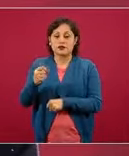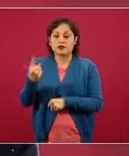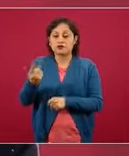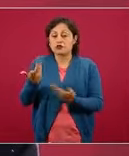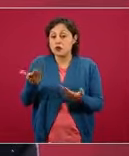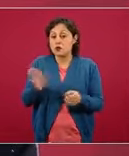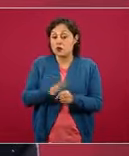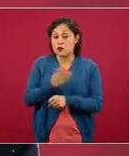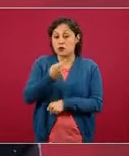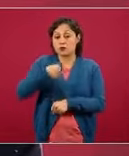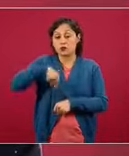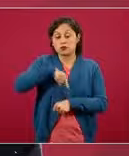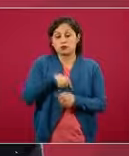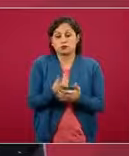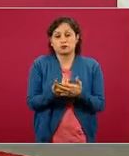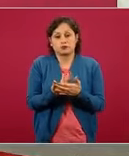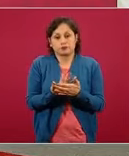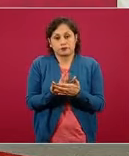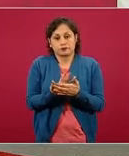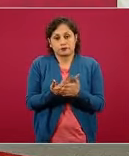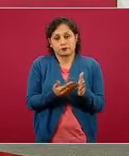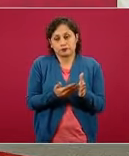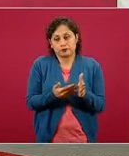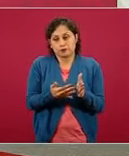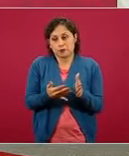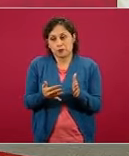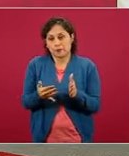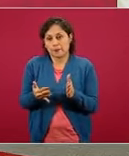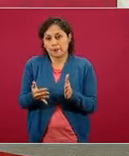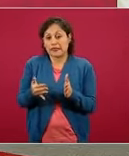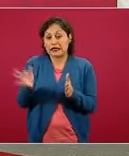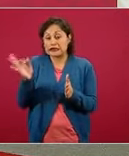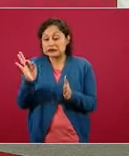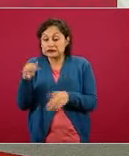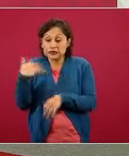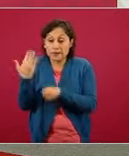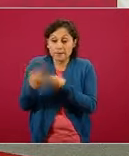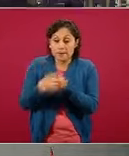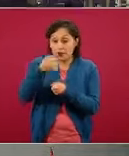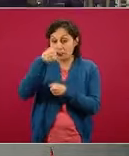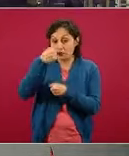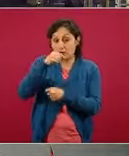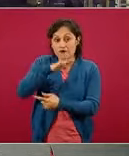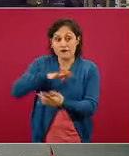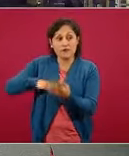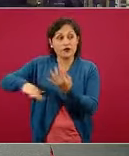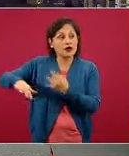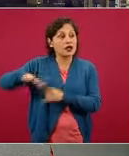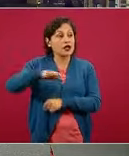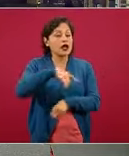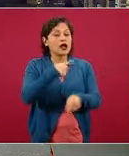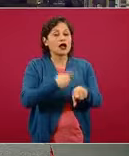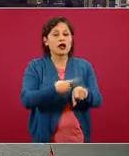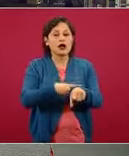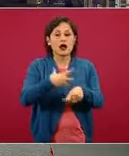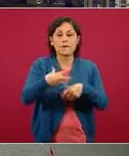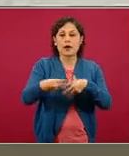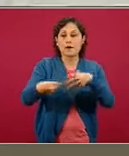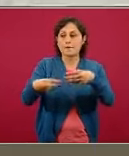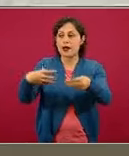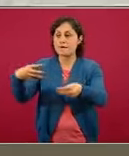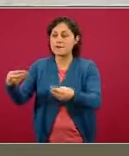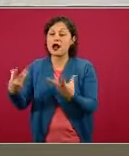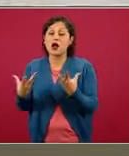esperando que si en caso la influenza empieza a circular y empieza a causar también enfermedad conjunta